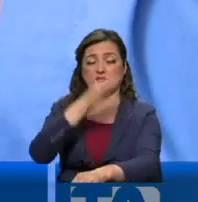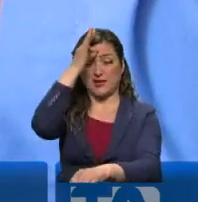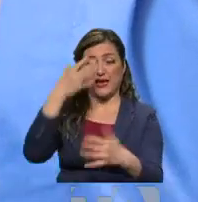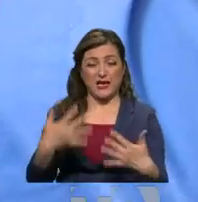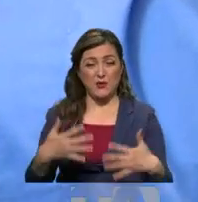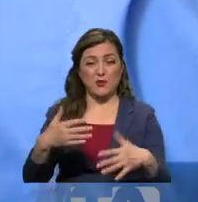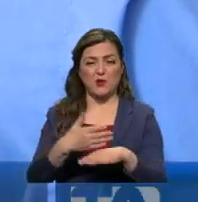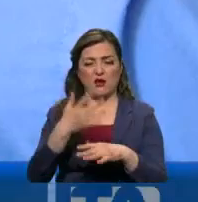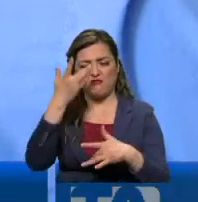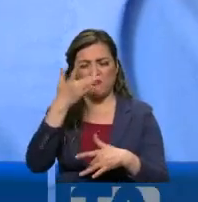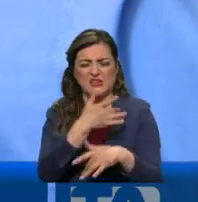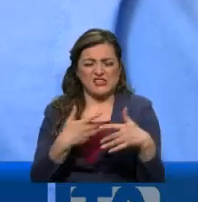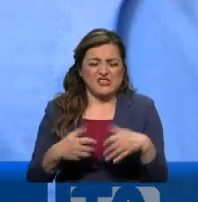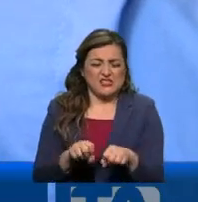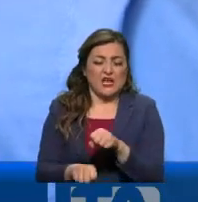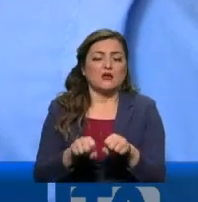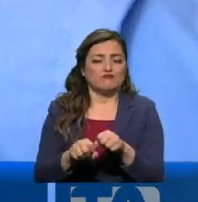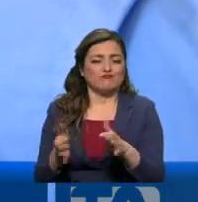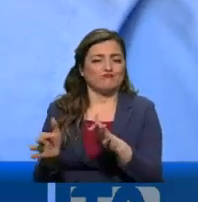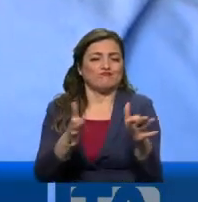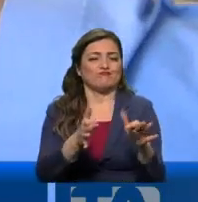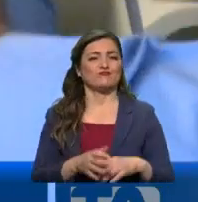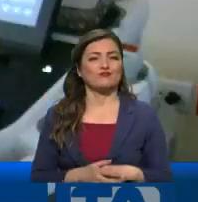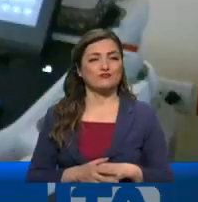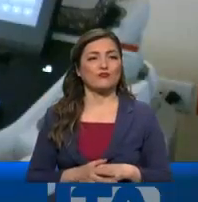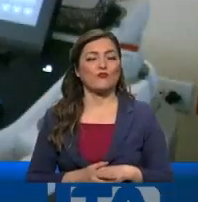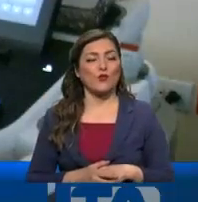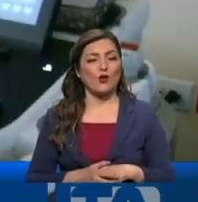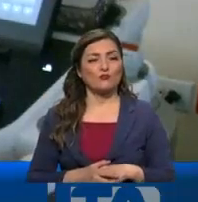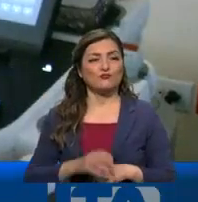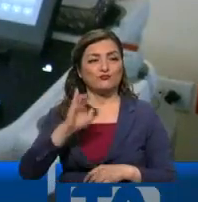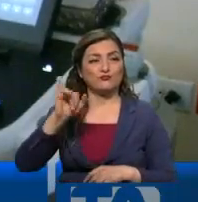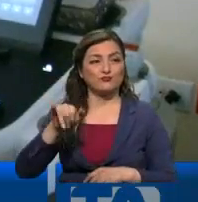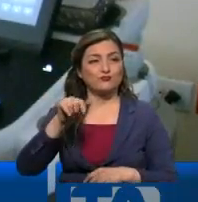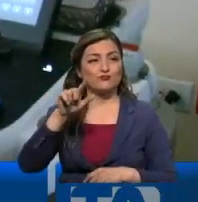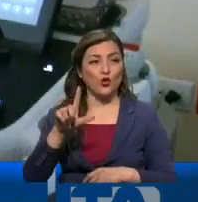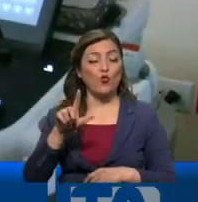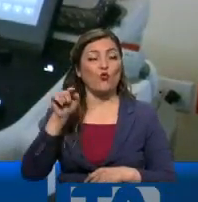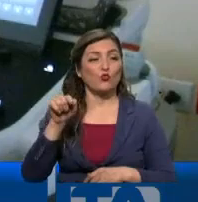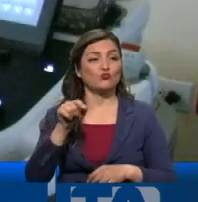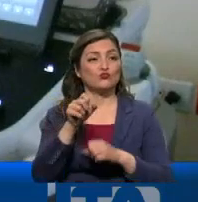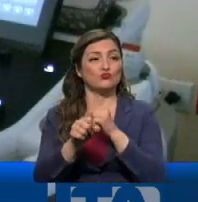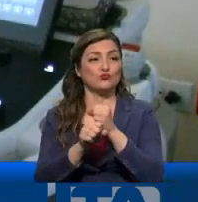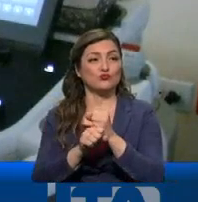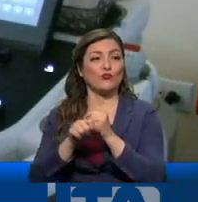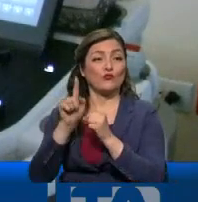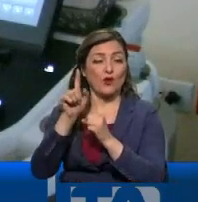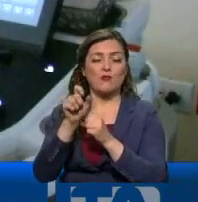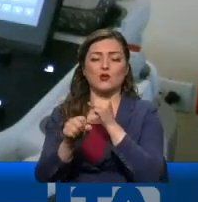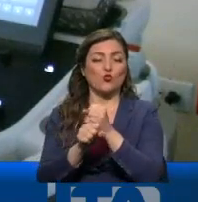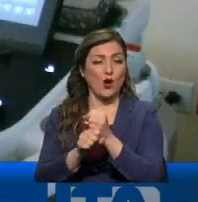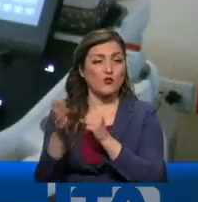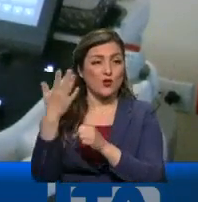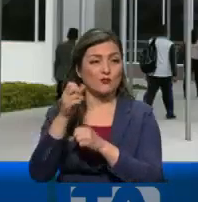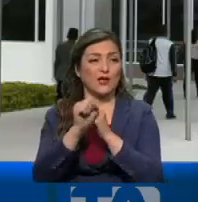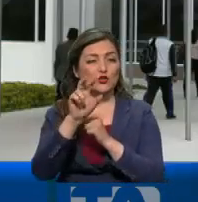Desde julio del 2020 hasta la fecha, esta casa de salud atendió a 8,328 personas de manera integral. Aquí, el